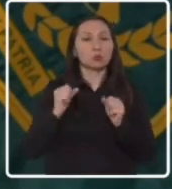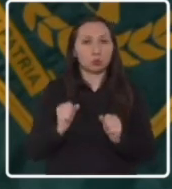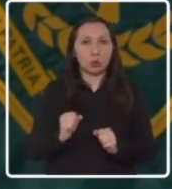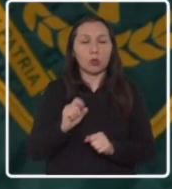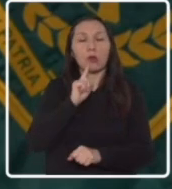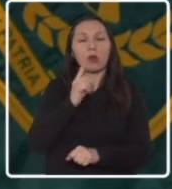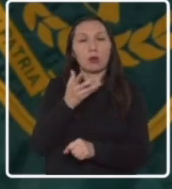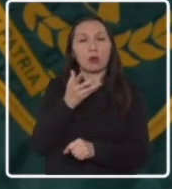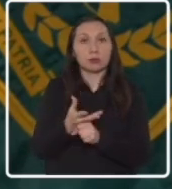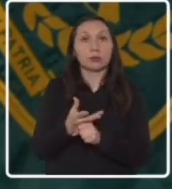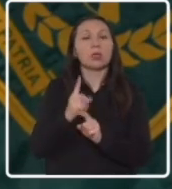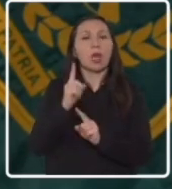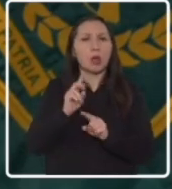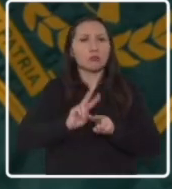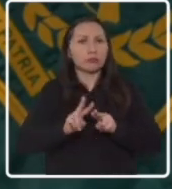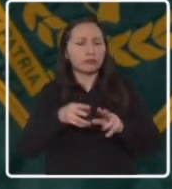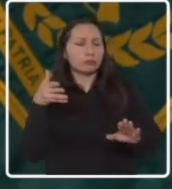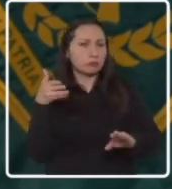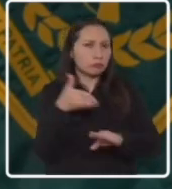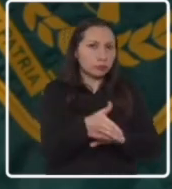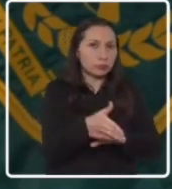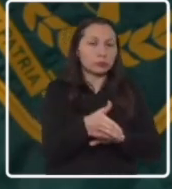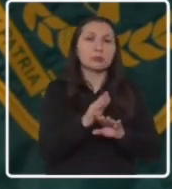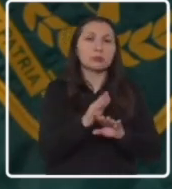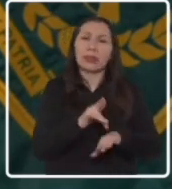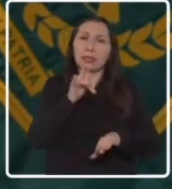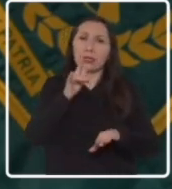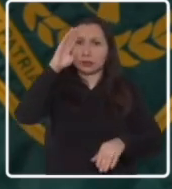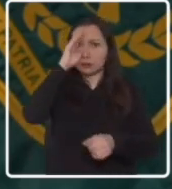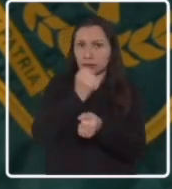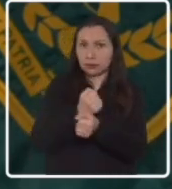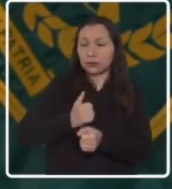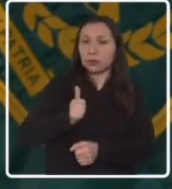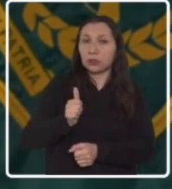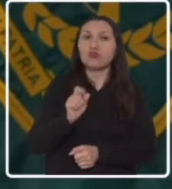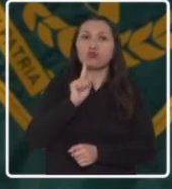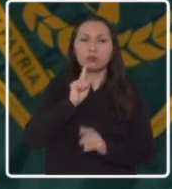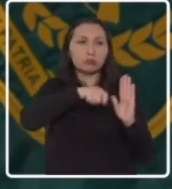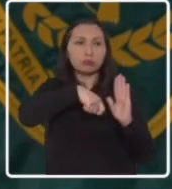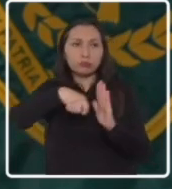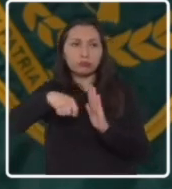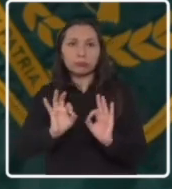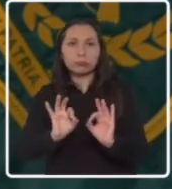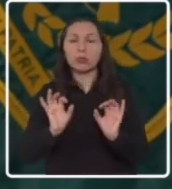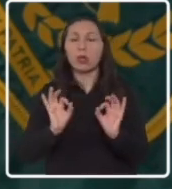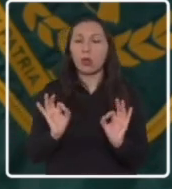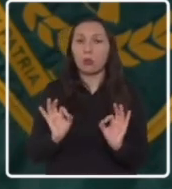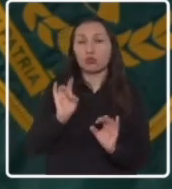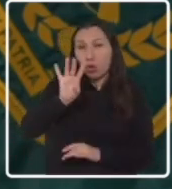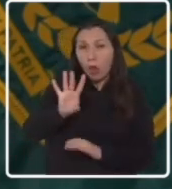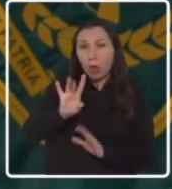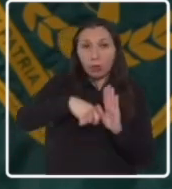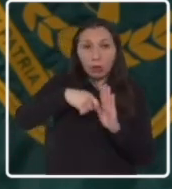contar con que ciertos procedimientos, que son los más delicados de las policías, se hagan con un registro adecuado. Pero no solo con un